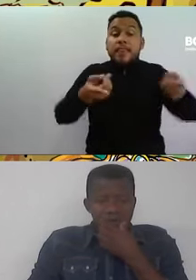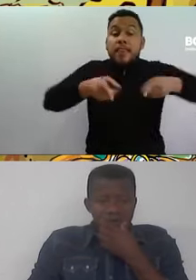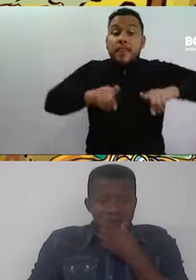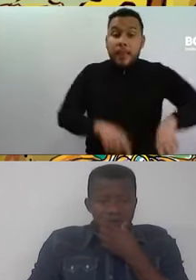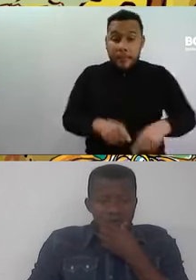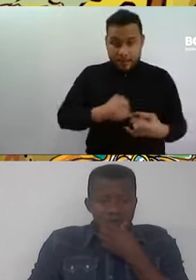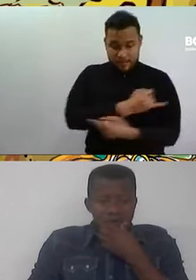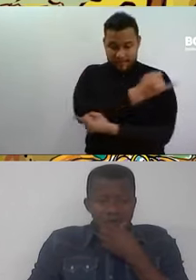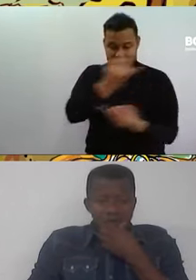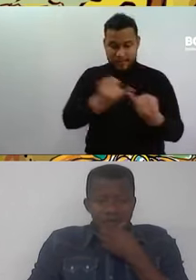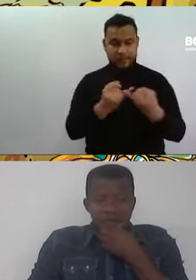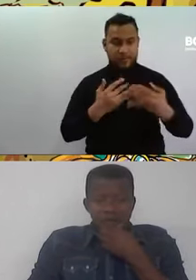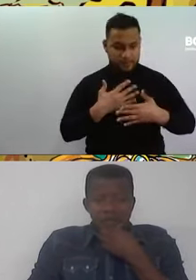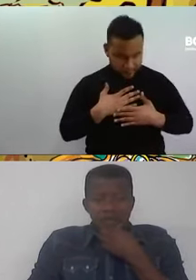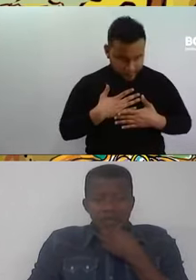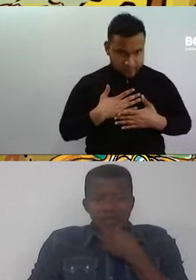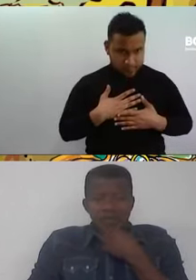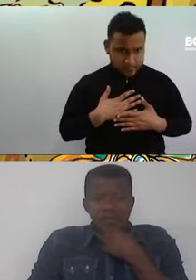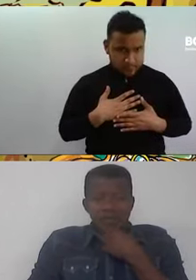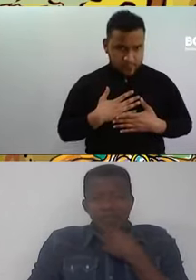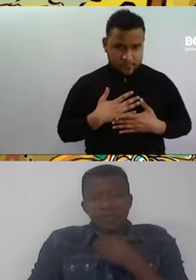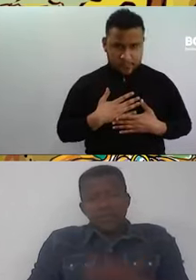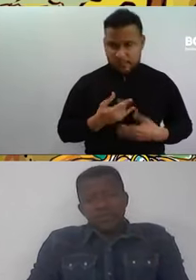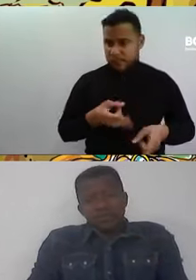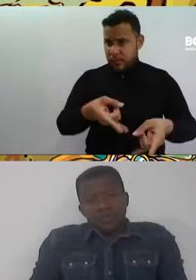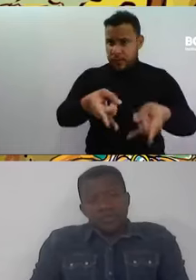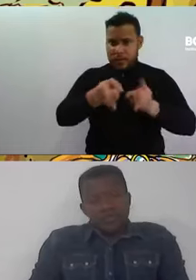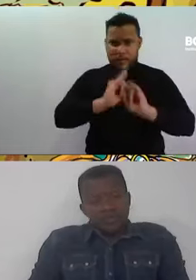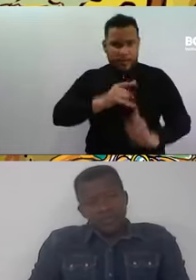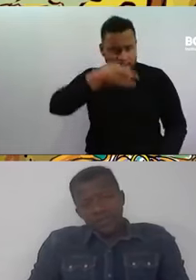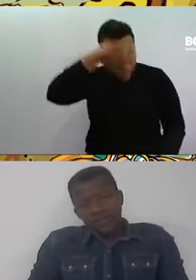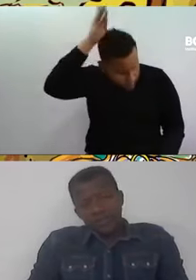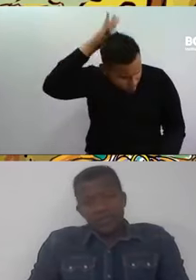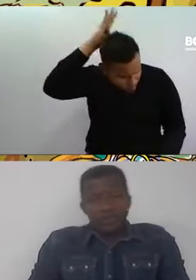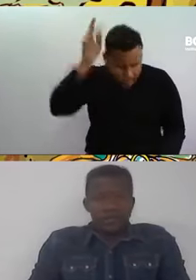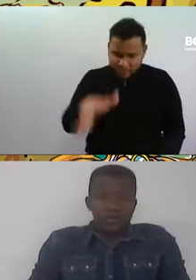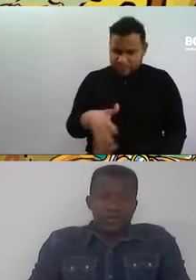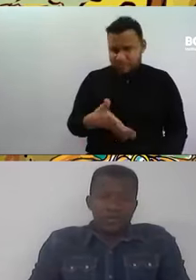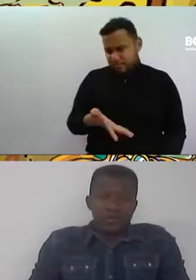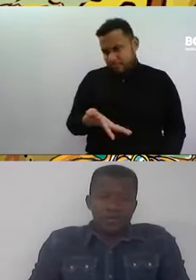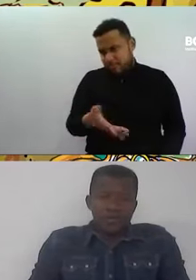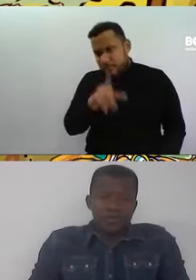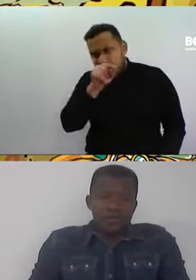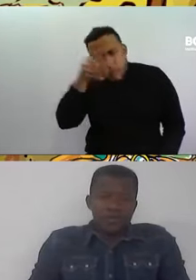Me motivan los gallos. Claro, en el gallo tú sabes que